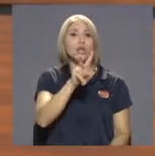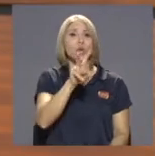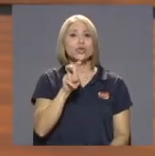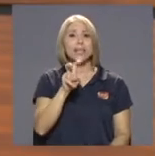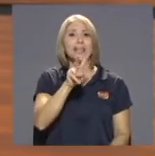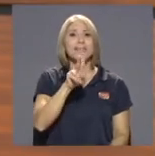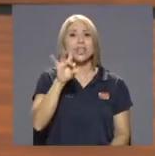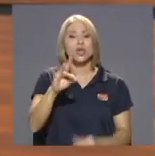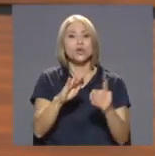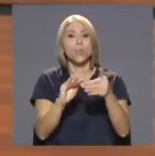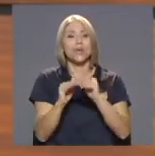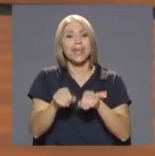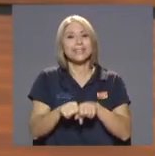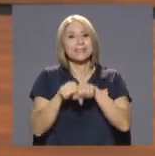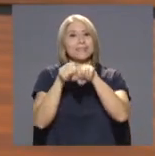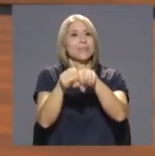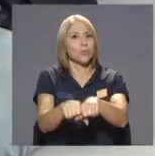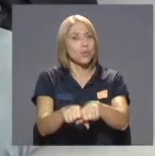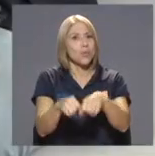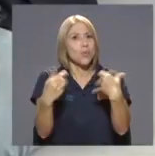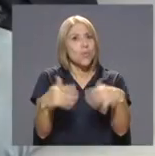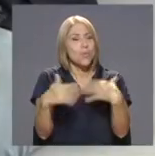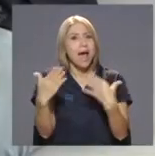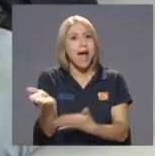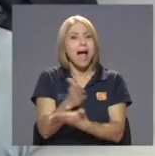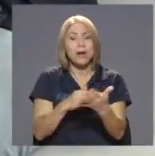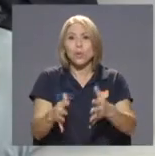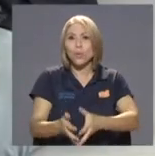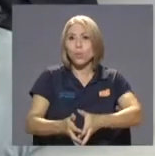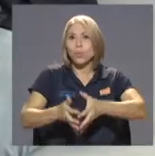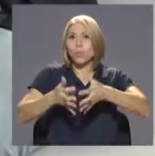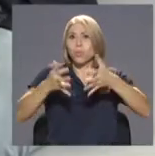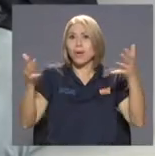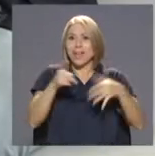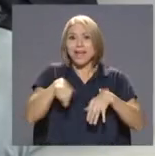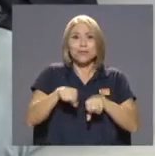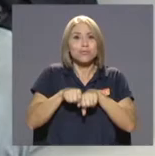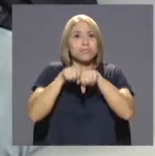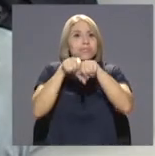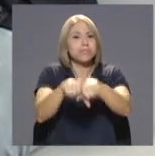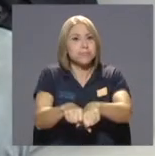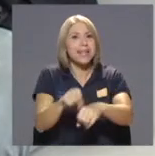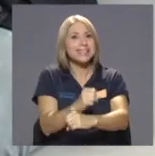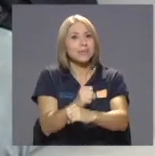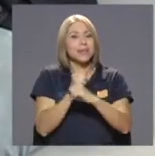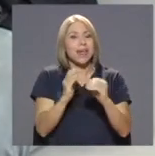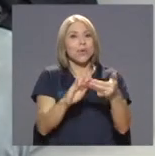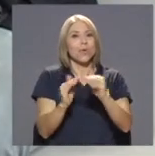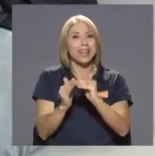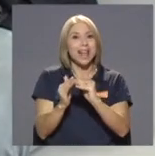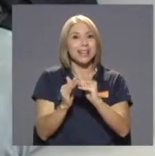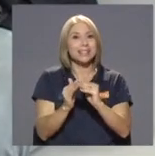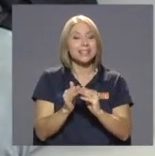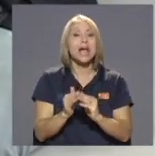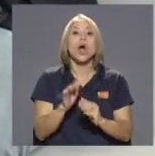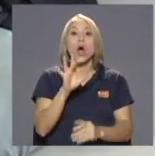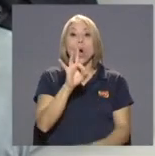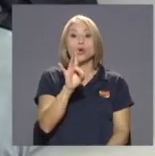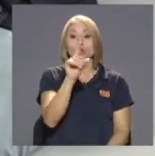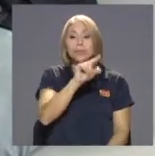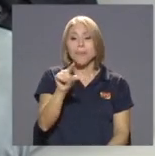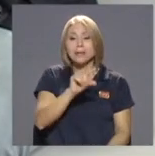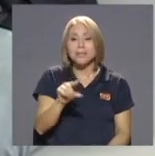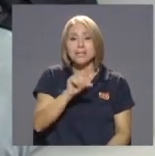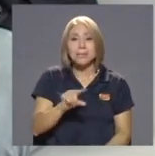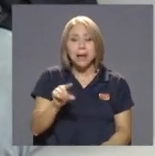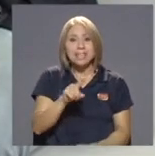228 comunidades, una cosa así grandísima, en el programa de seguridad comunitaria, que llevaron un curso durante 8 semanas y estaban listos